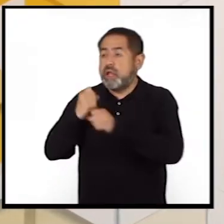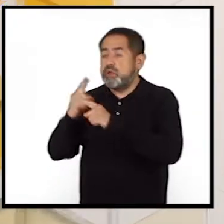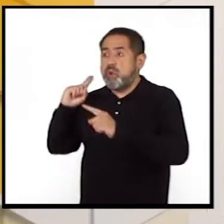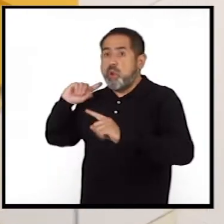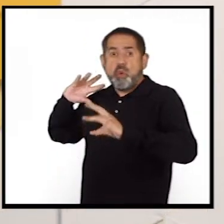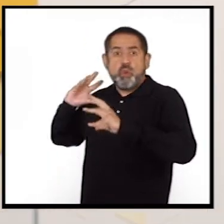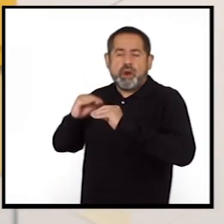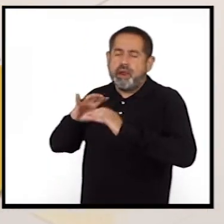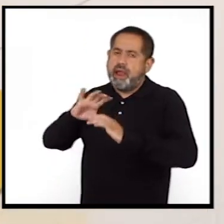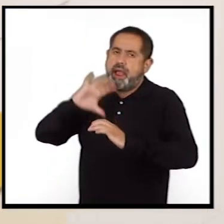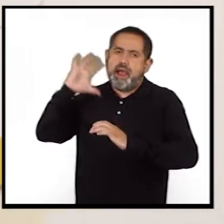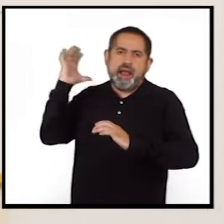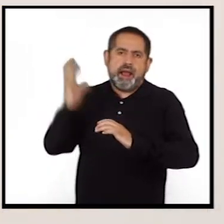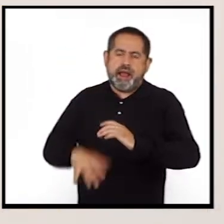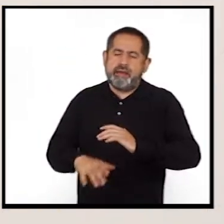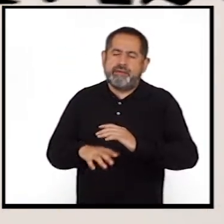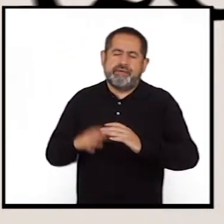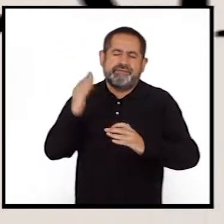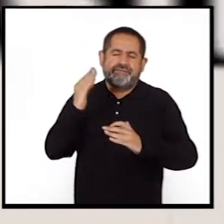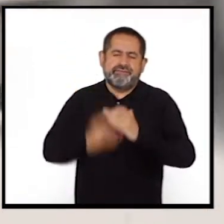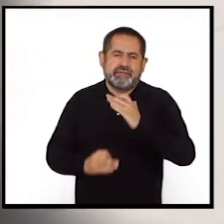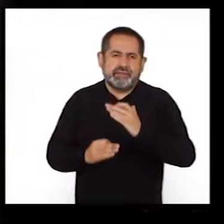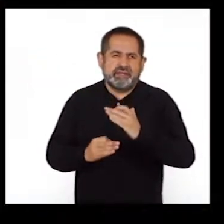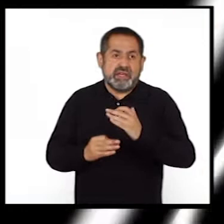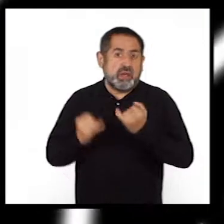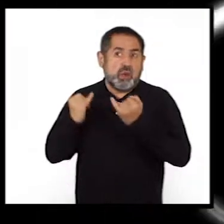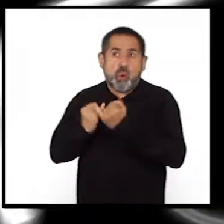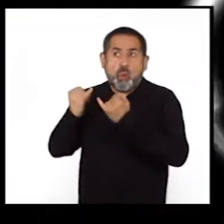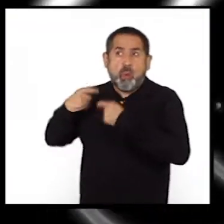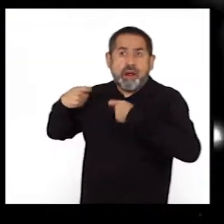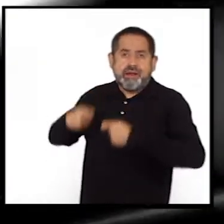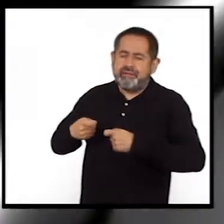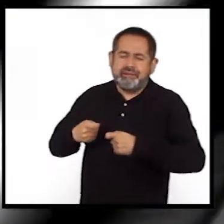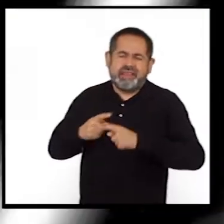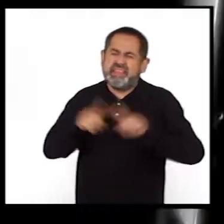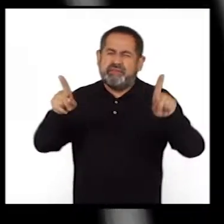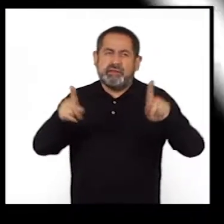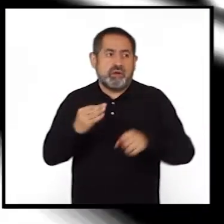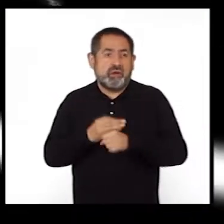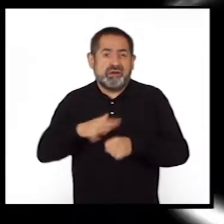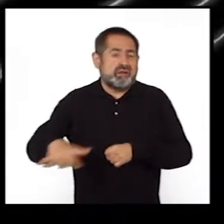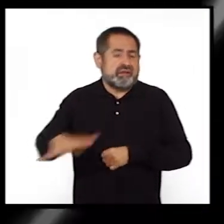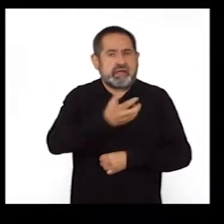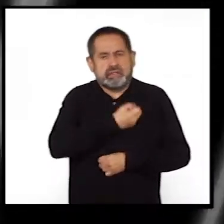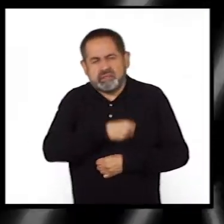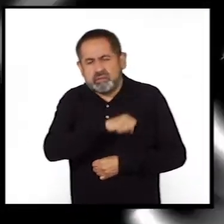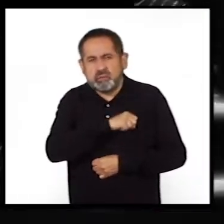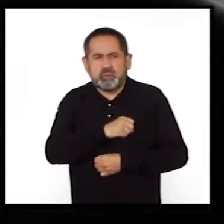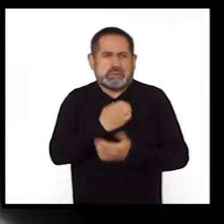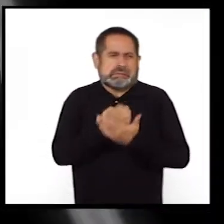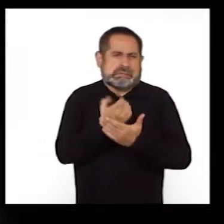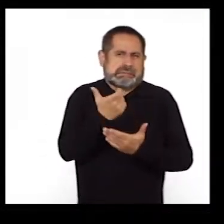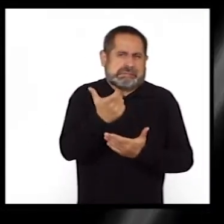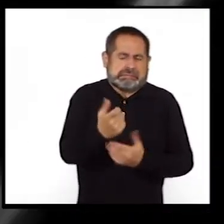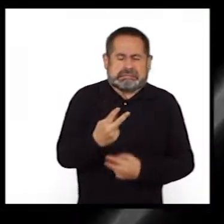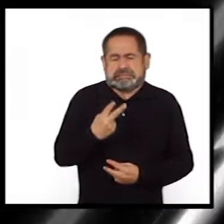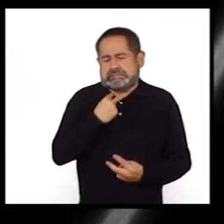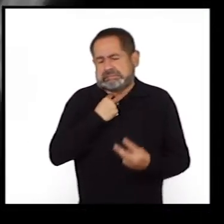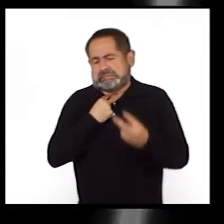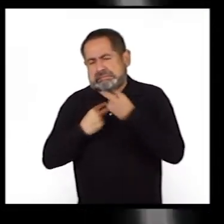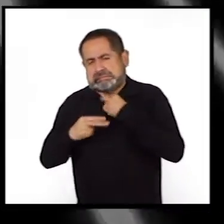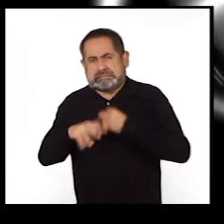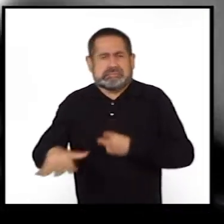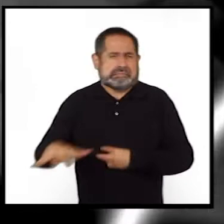termina un año más. Pero no fue un año cualquiera. Hemos vivido tiempos donde la salud y la economía han afectado a